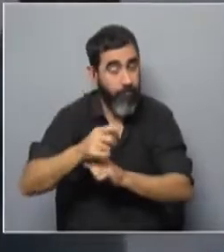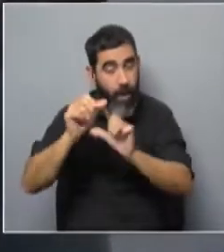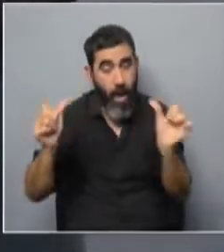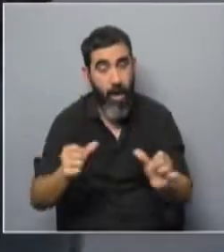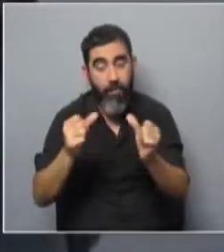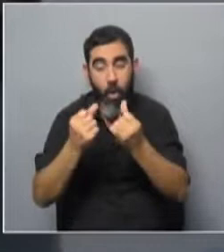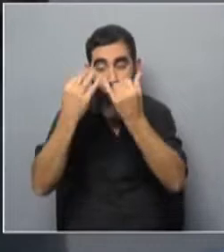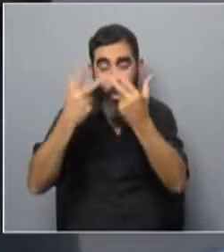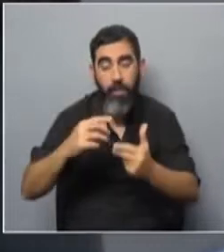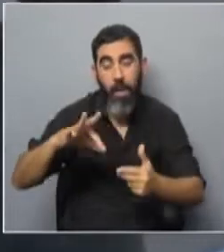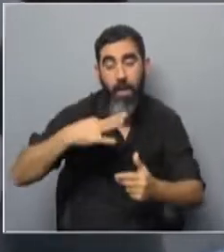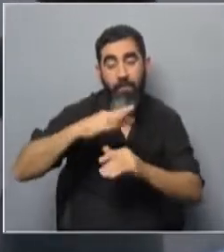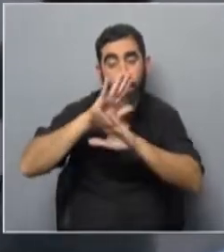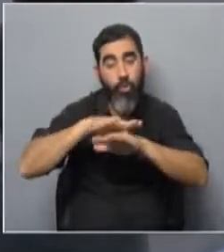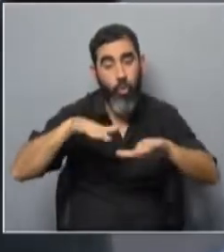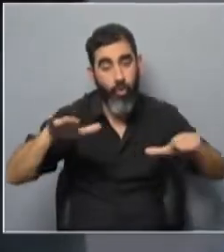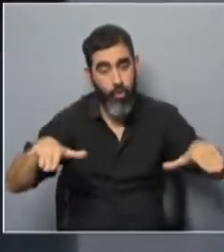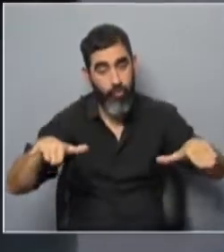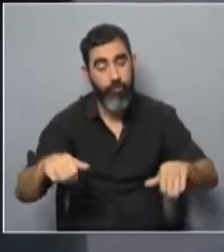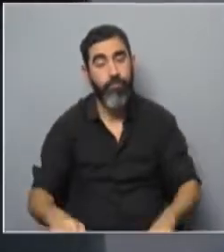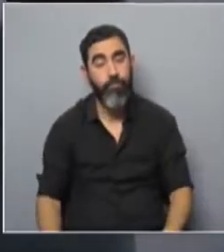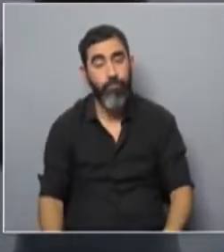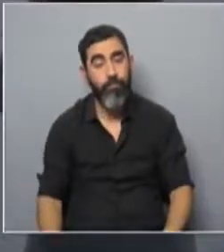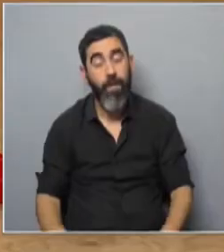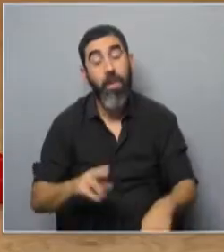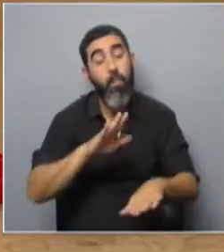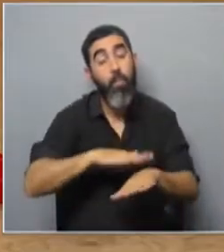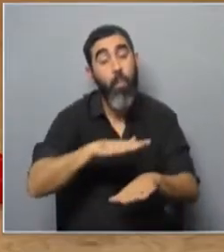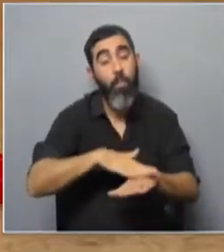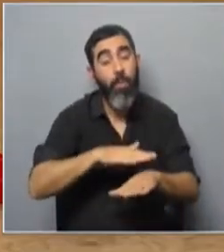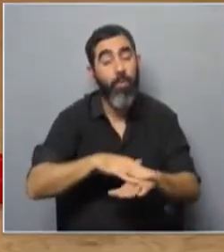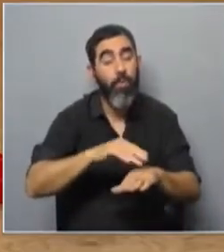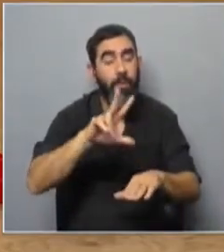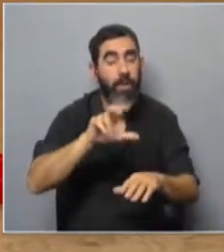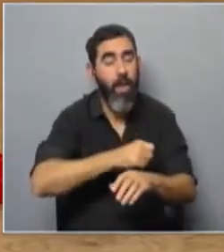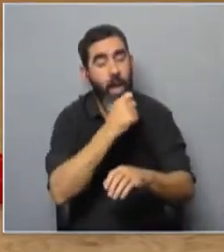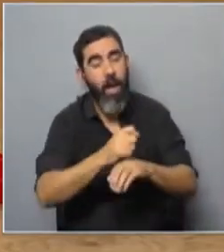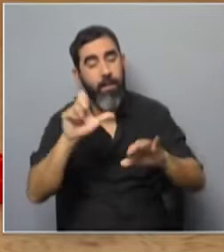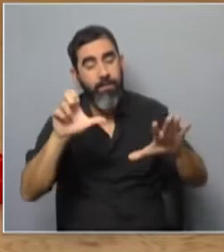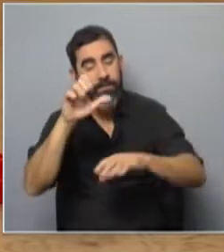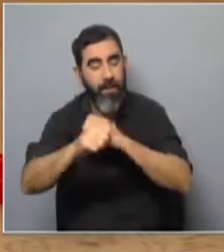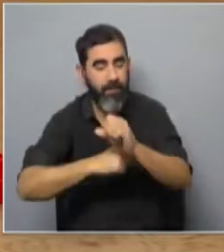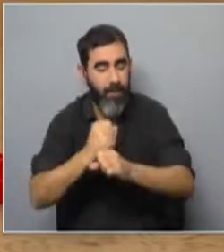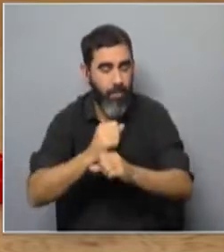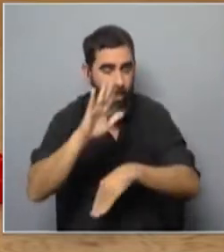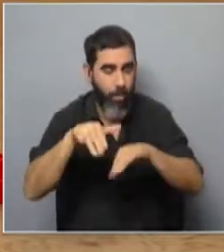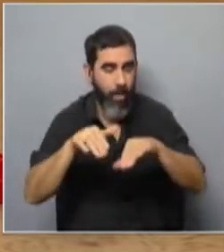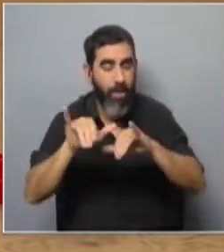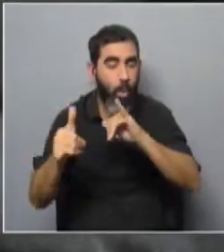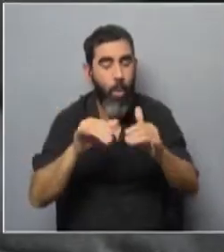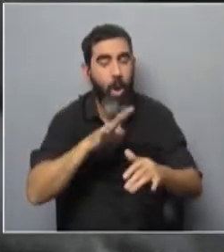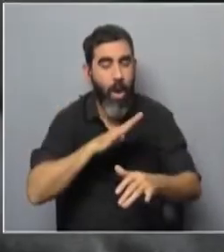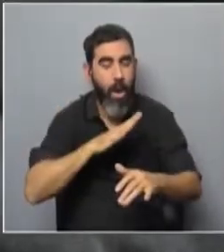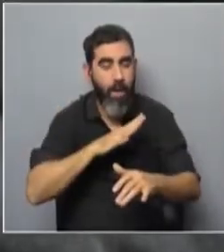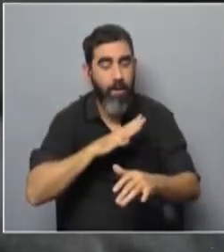que organiza la vida de los niños, particularmente en la etapa 3 a 6, ¿sí? Y básicamente el juego está presente tanto